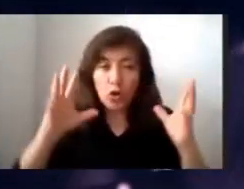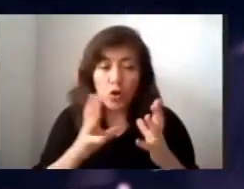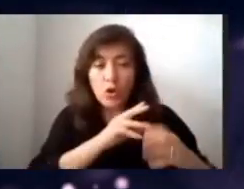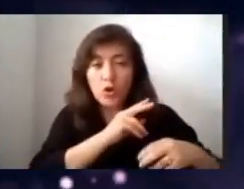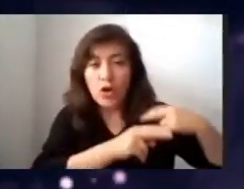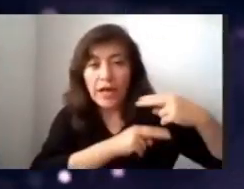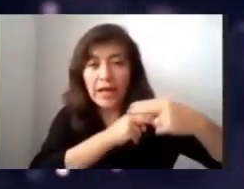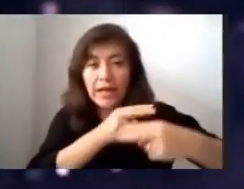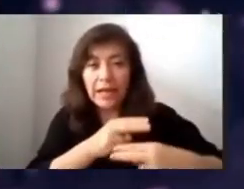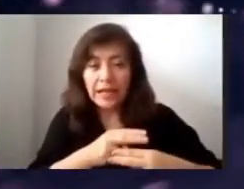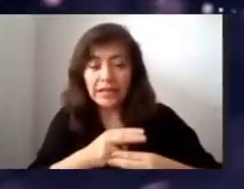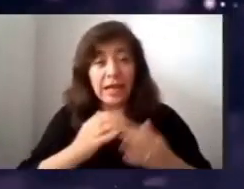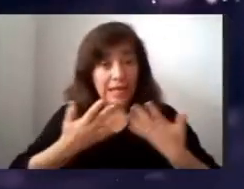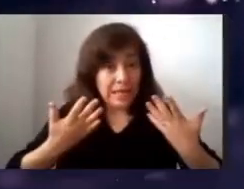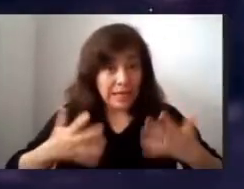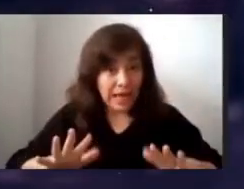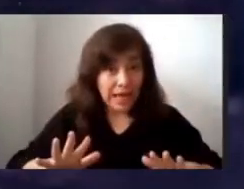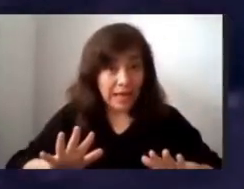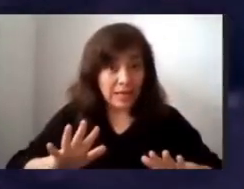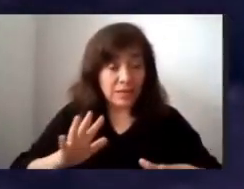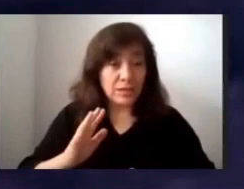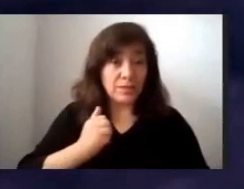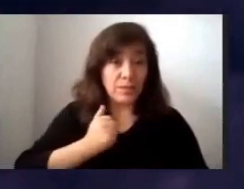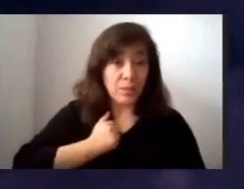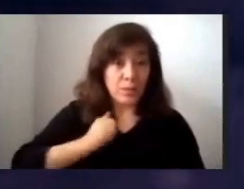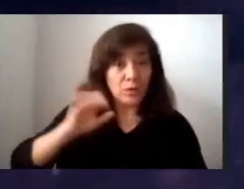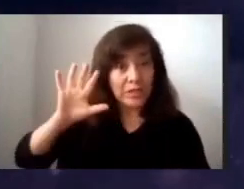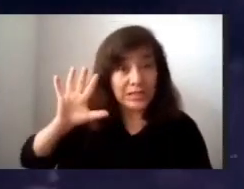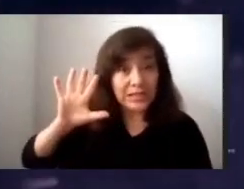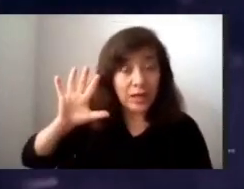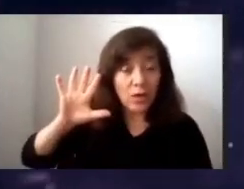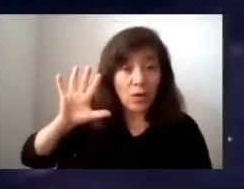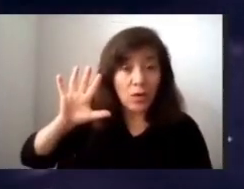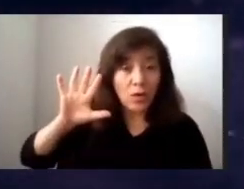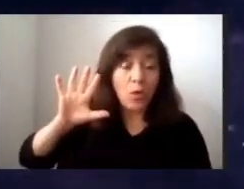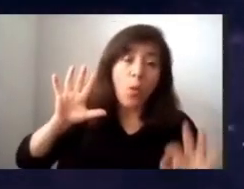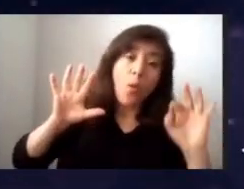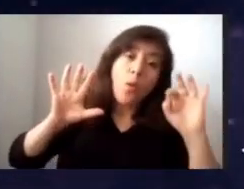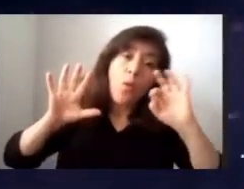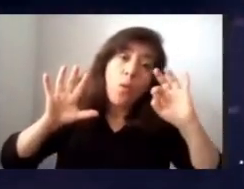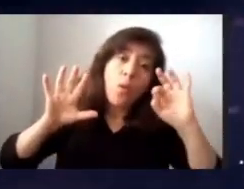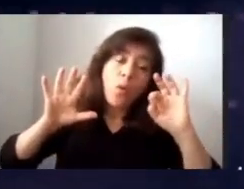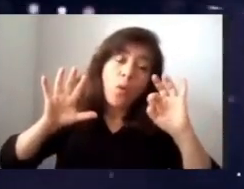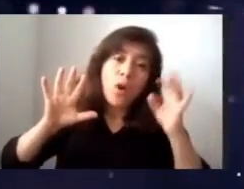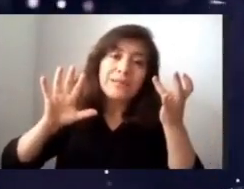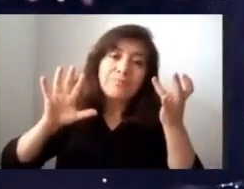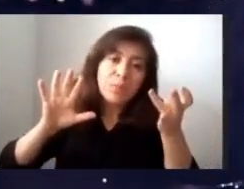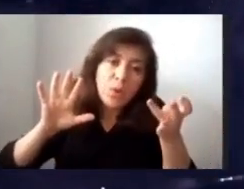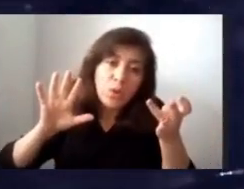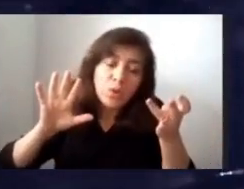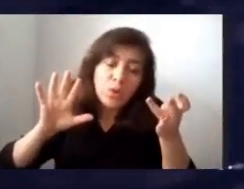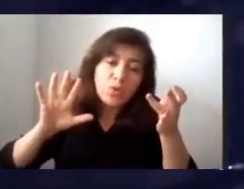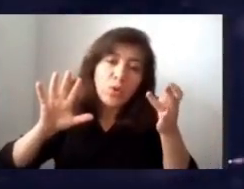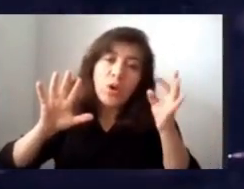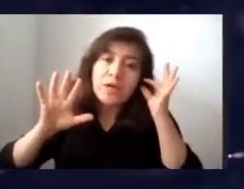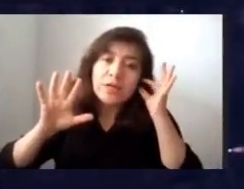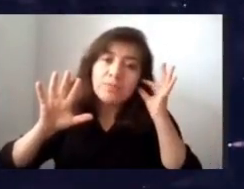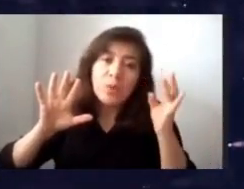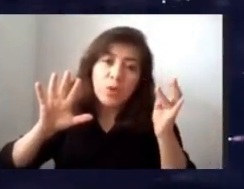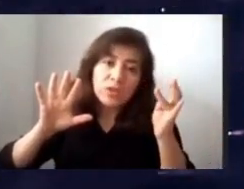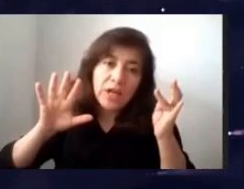los cinco herederos o los cinco herederos está también cónyuge. Entonces ahí